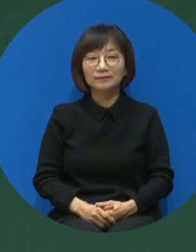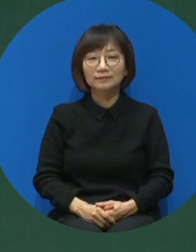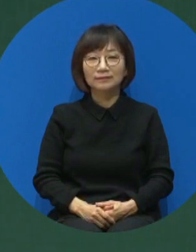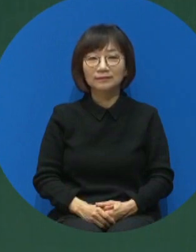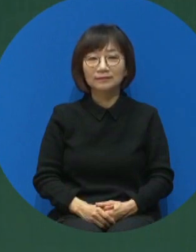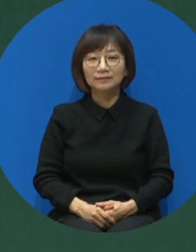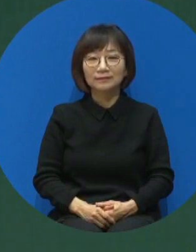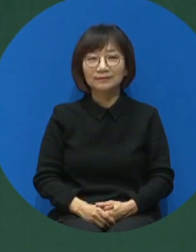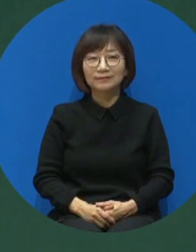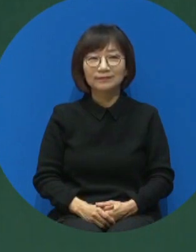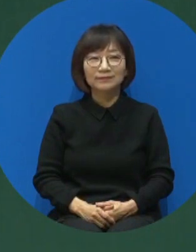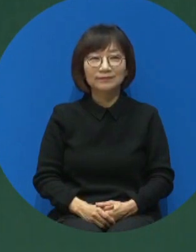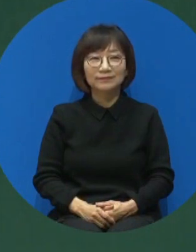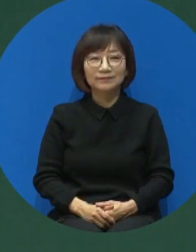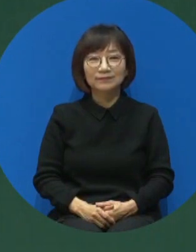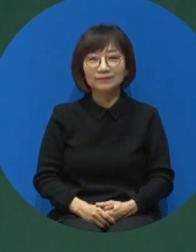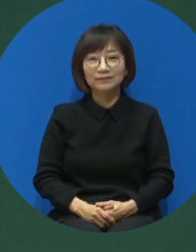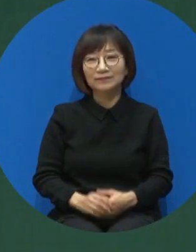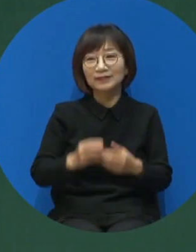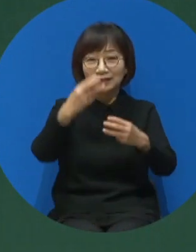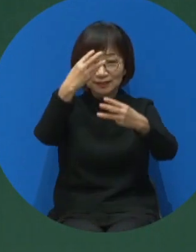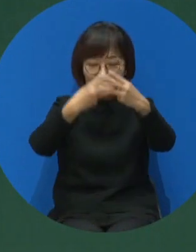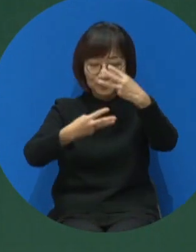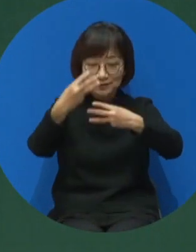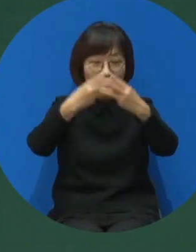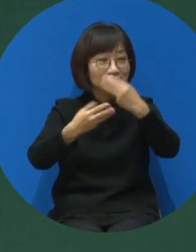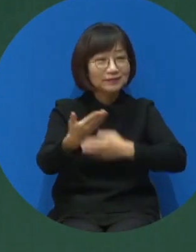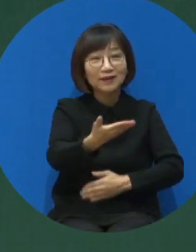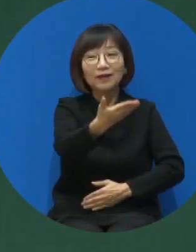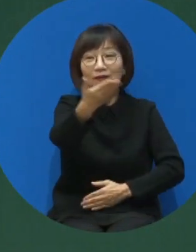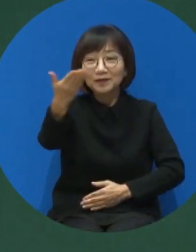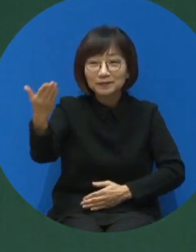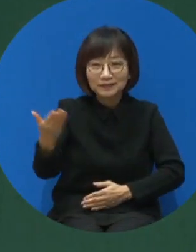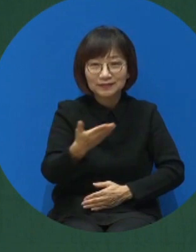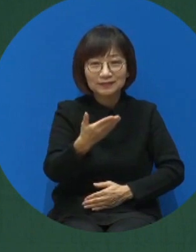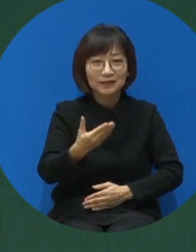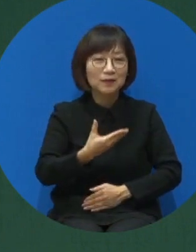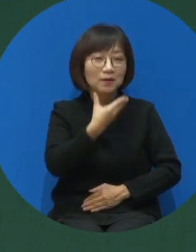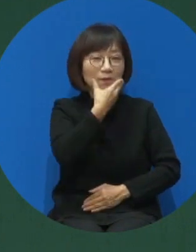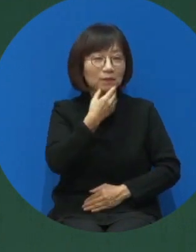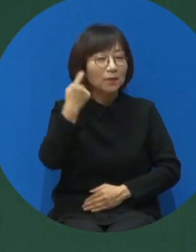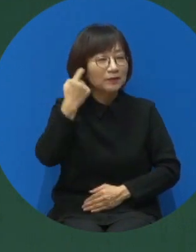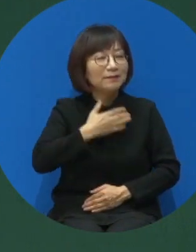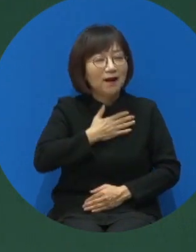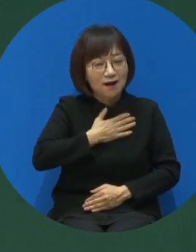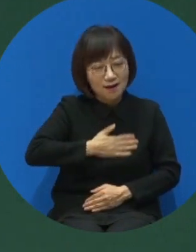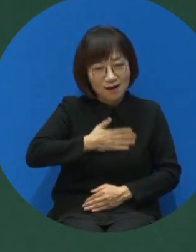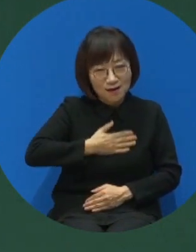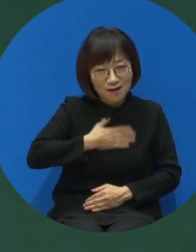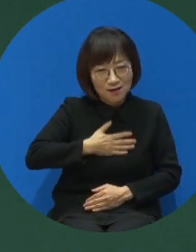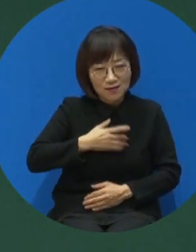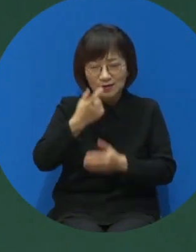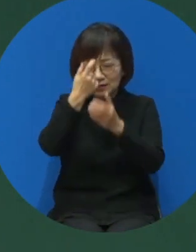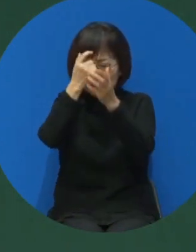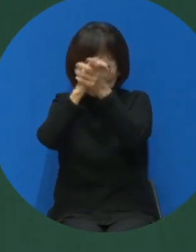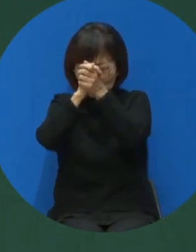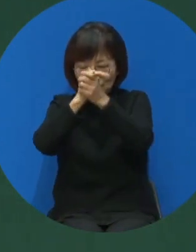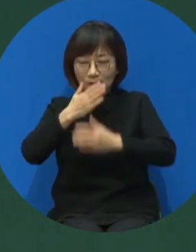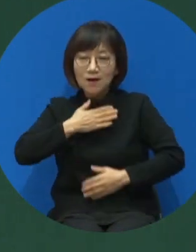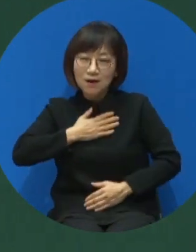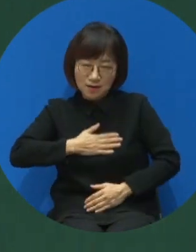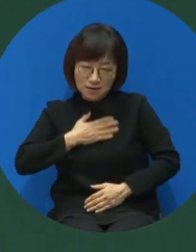además entonces pongo malo quito manualmente en mitad de remanente sólo deben de conocer el evangelio y la